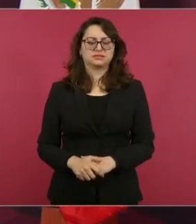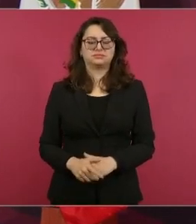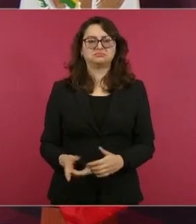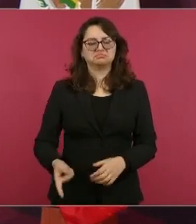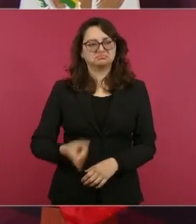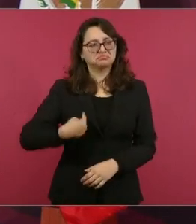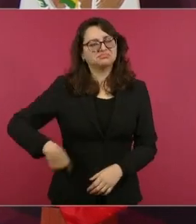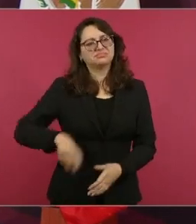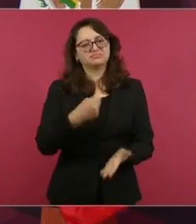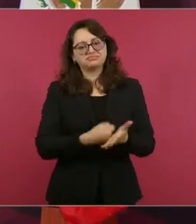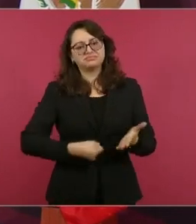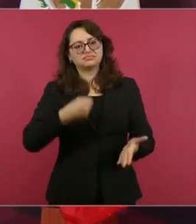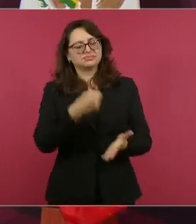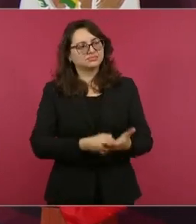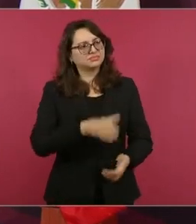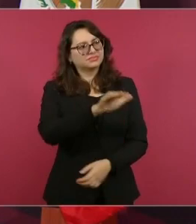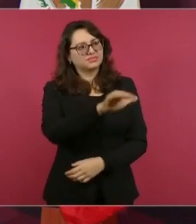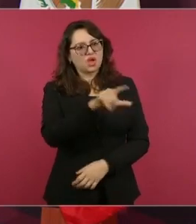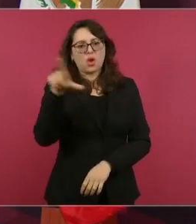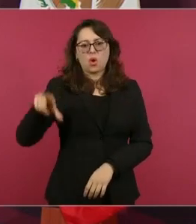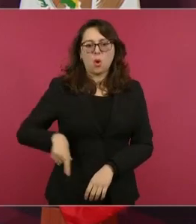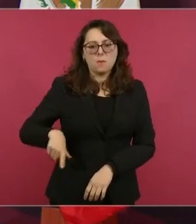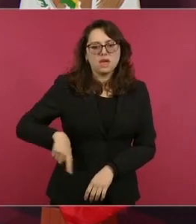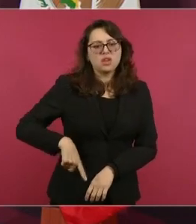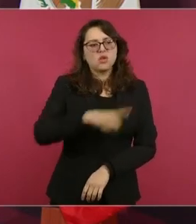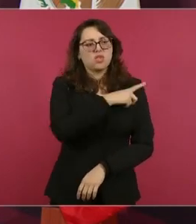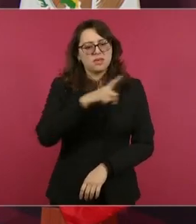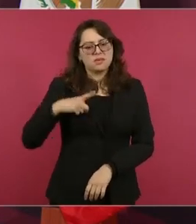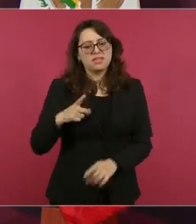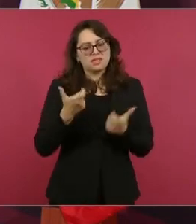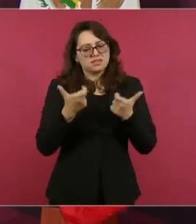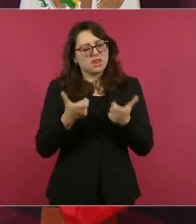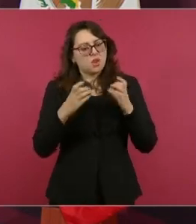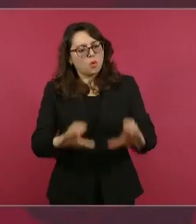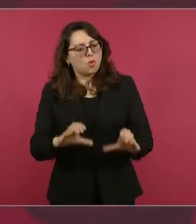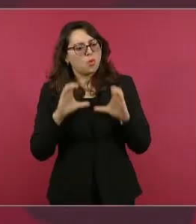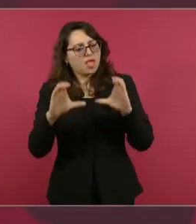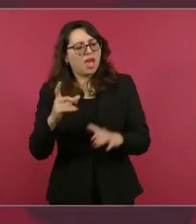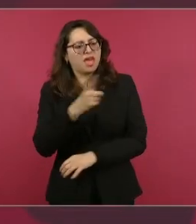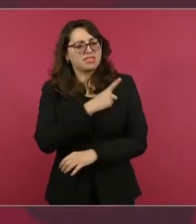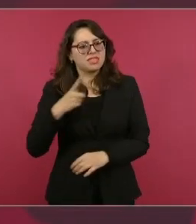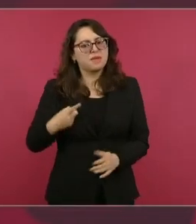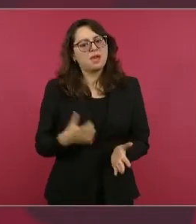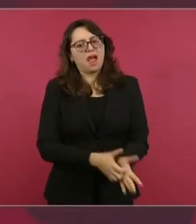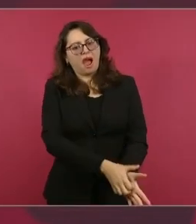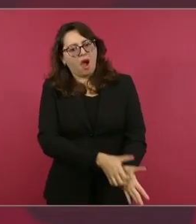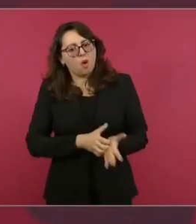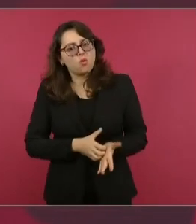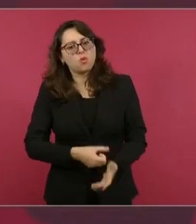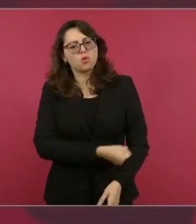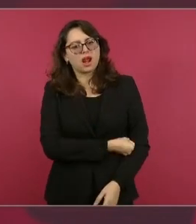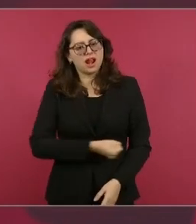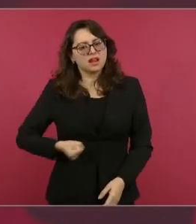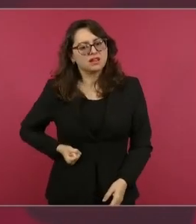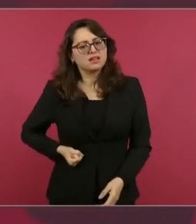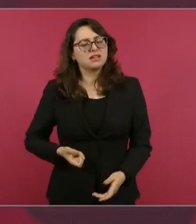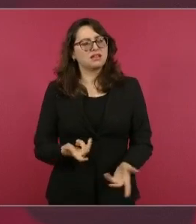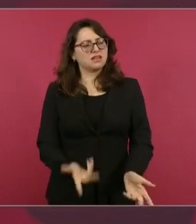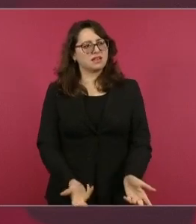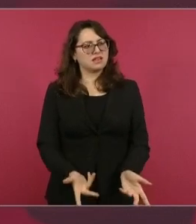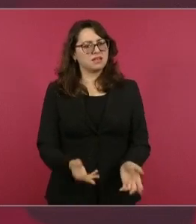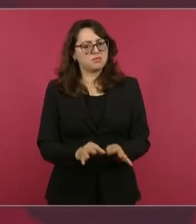Venimos luchando por la austeridad, porque la austeridad no solo es un asunto administrativo, es un asunto de